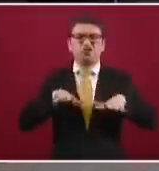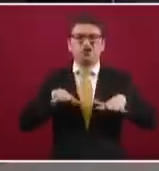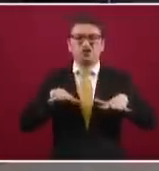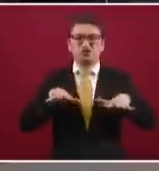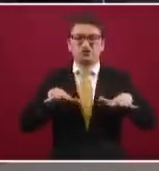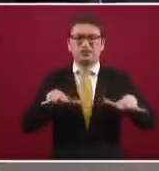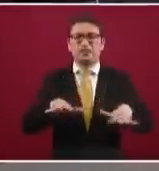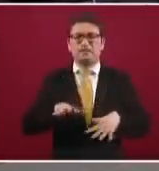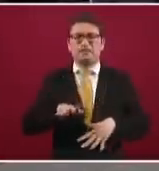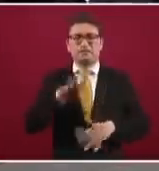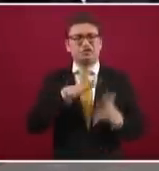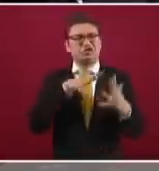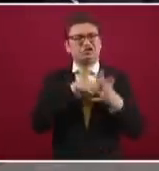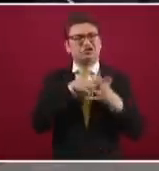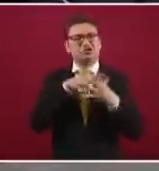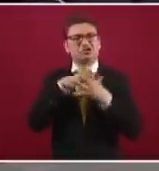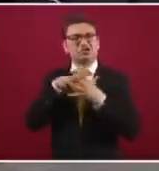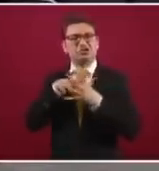de fake news